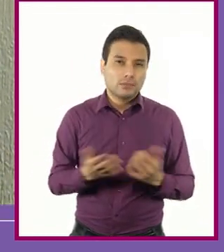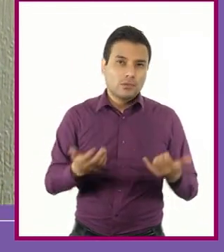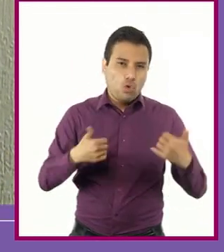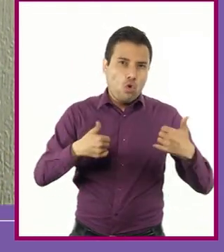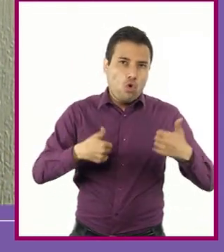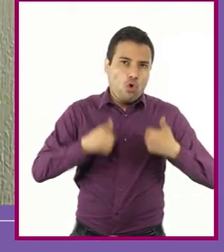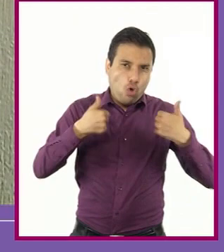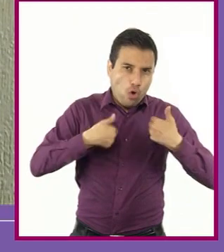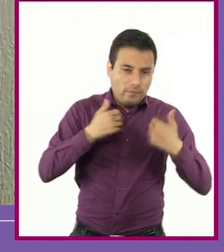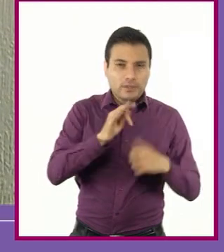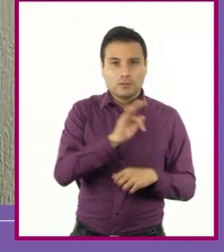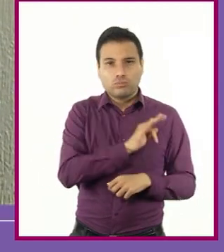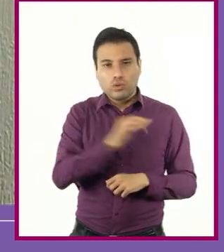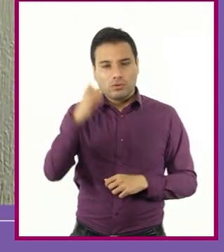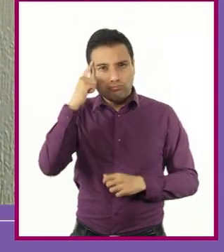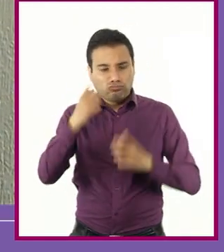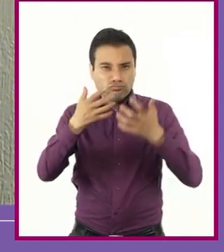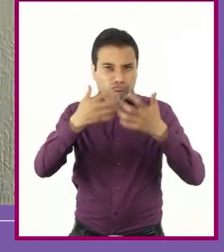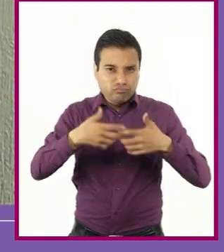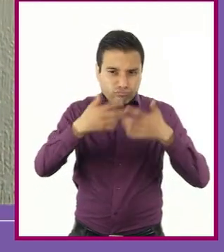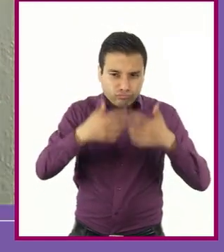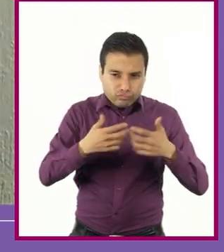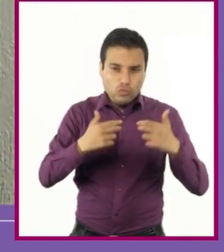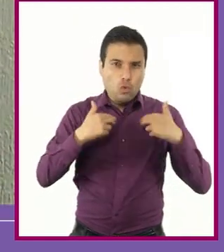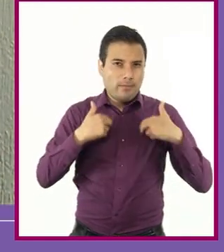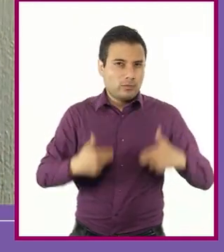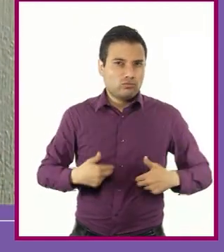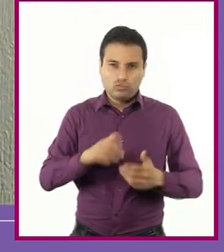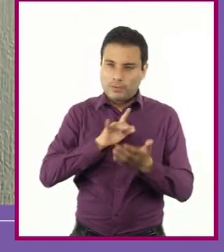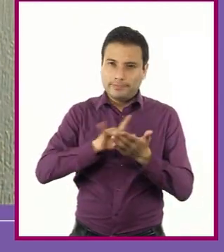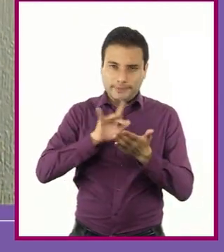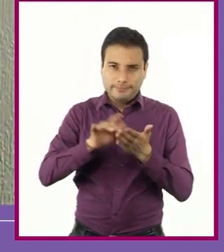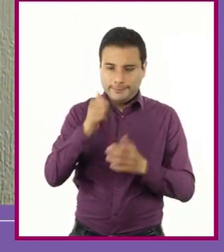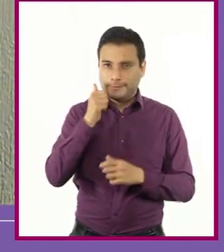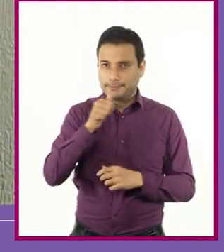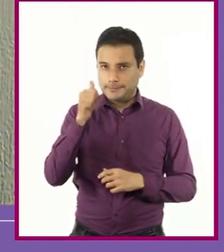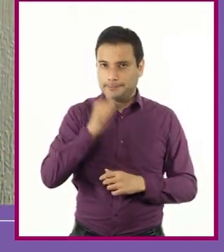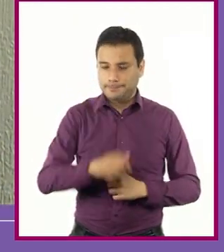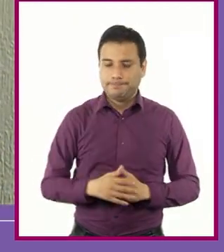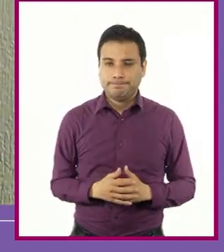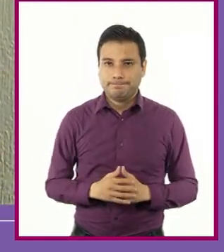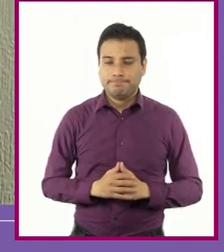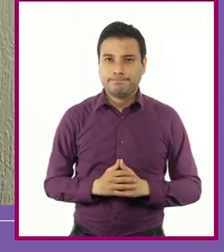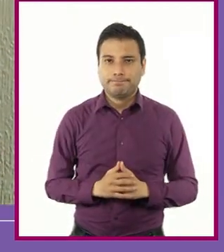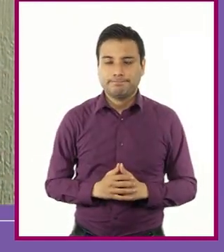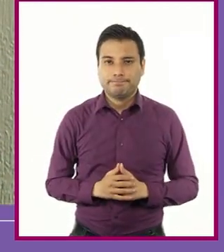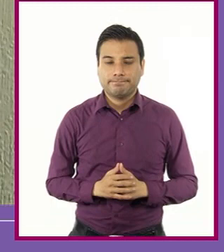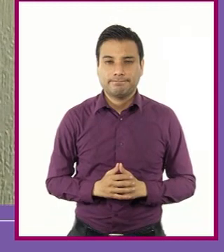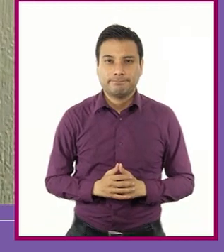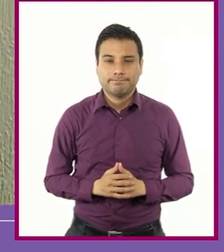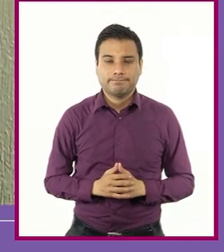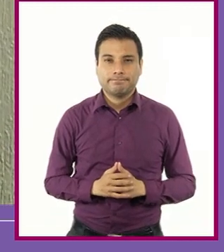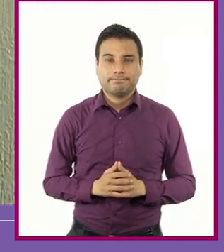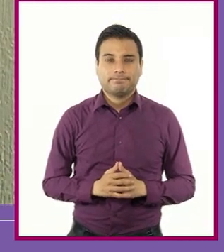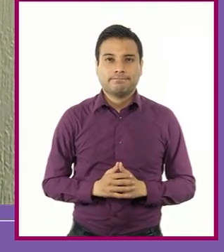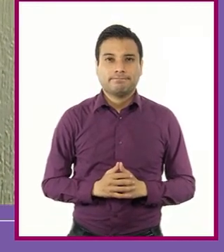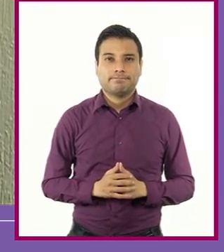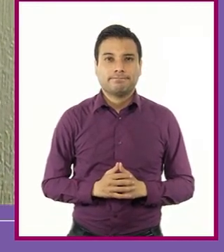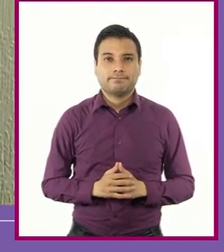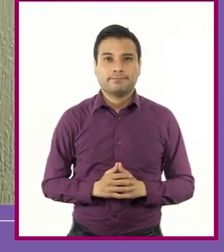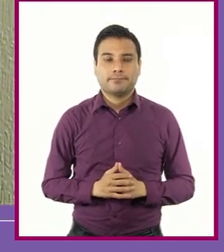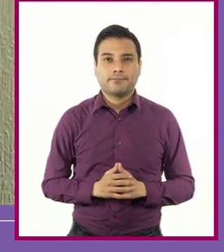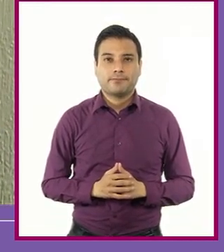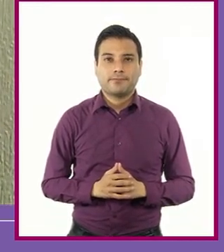racionales, humanistas, expertos y prácticos en nuestro quehacer docente, lo cual nos lleva a